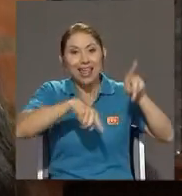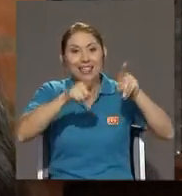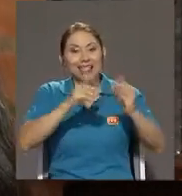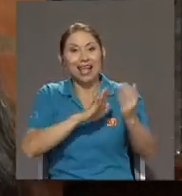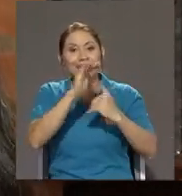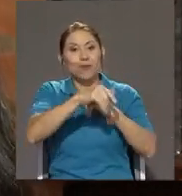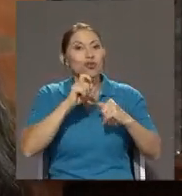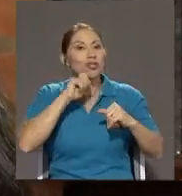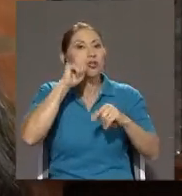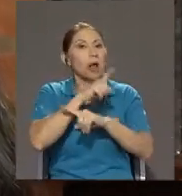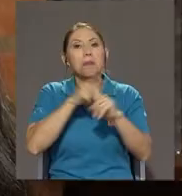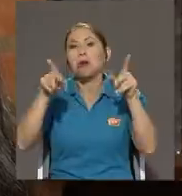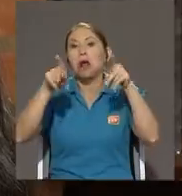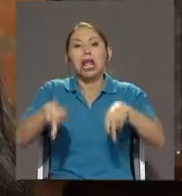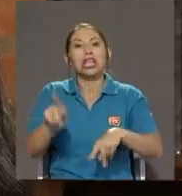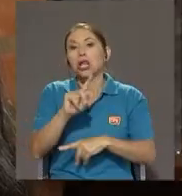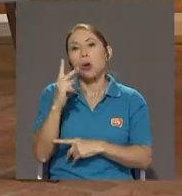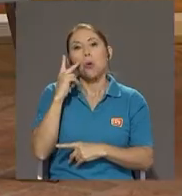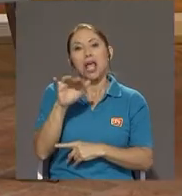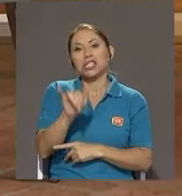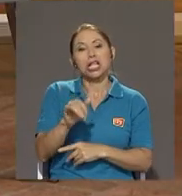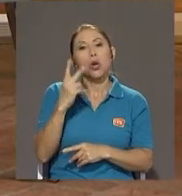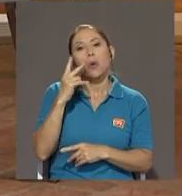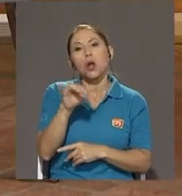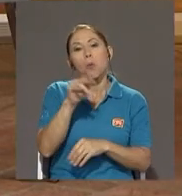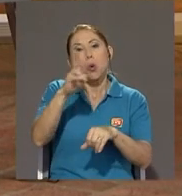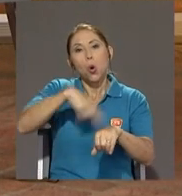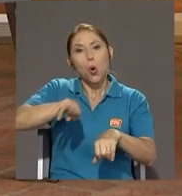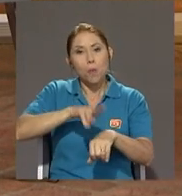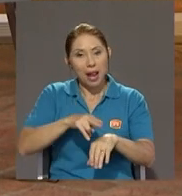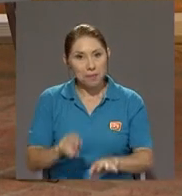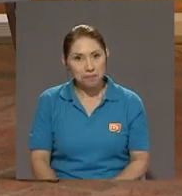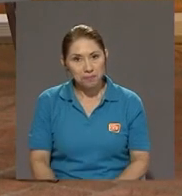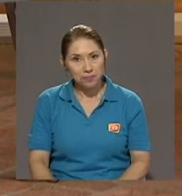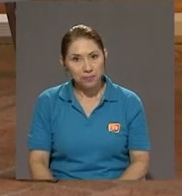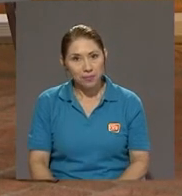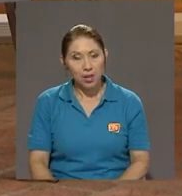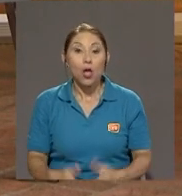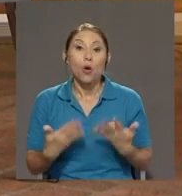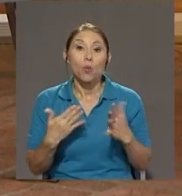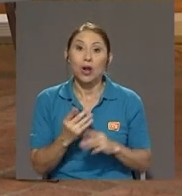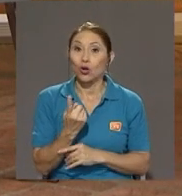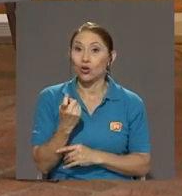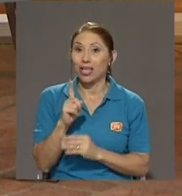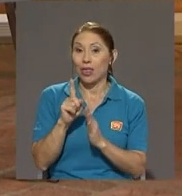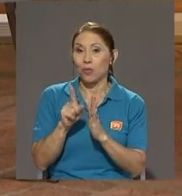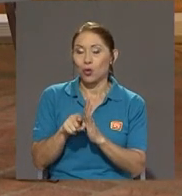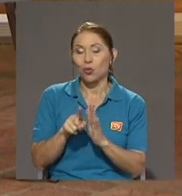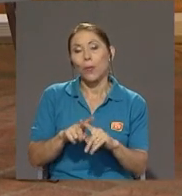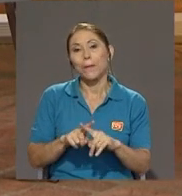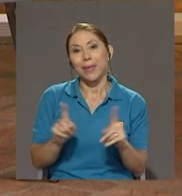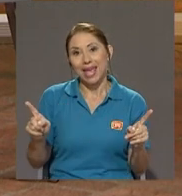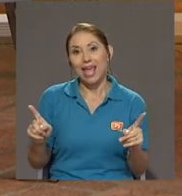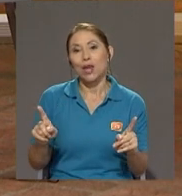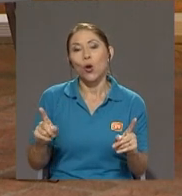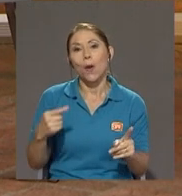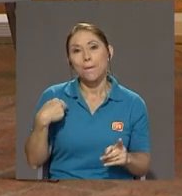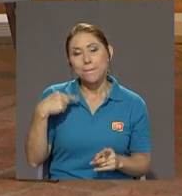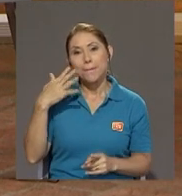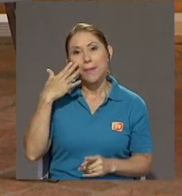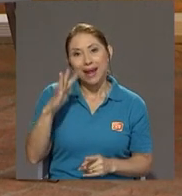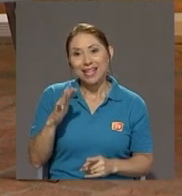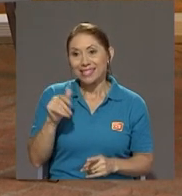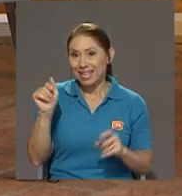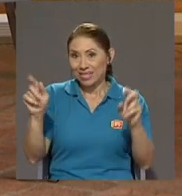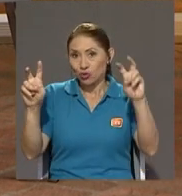de esa forma. Bueno, nos queda un minuto, pero me parece que hay una cierta lógica en que esos